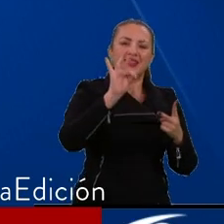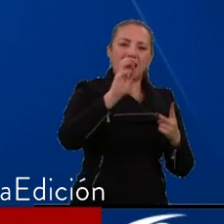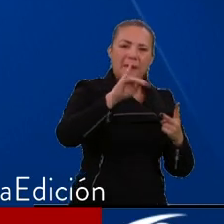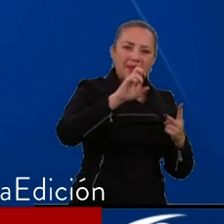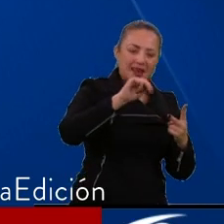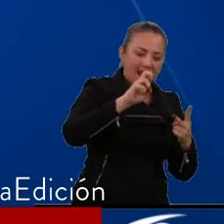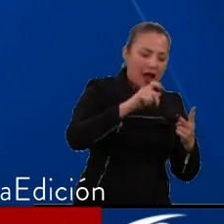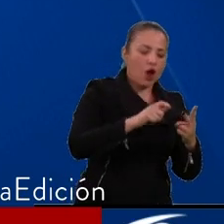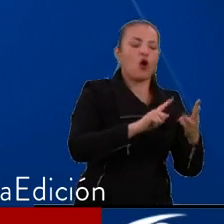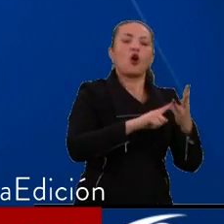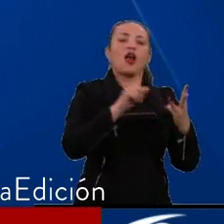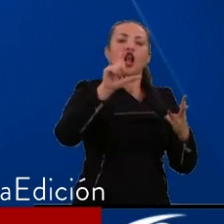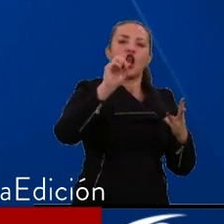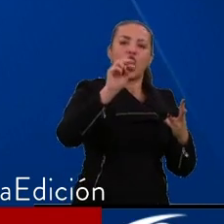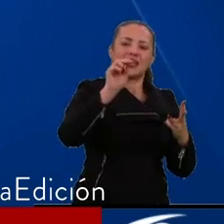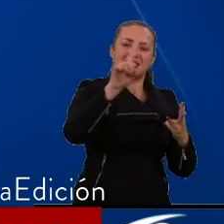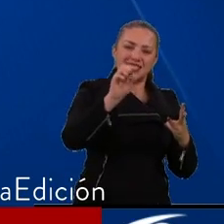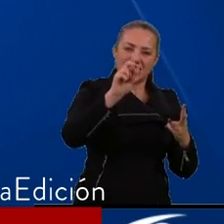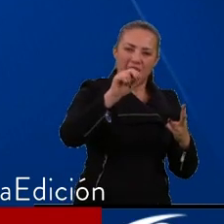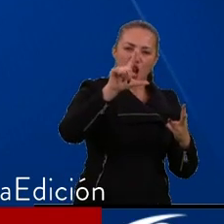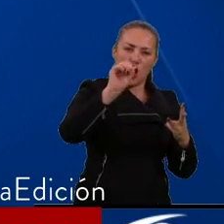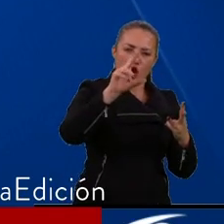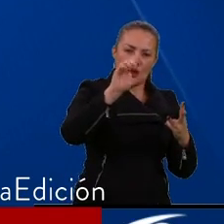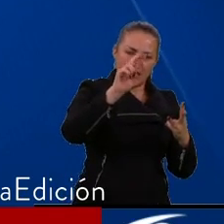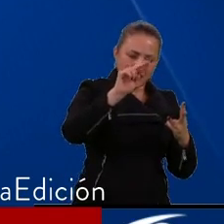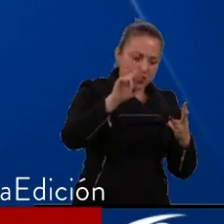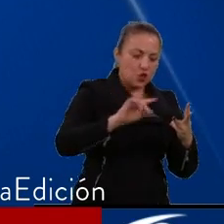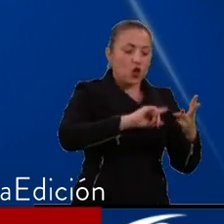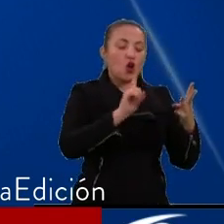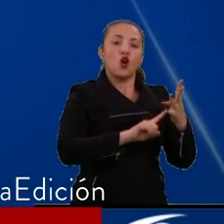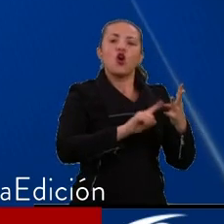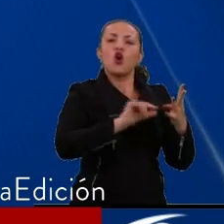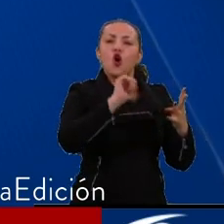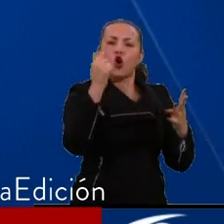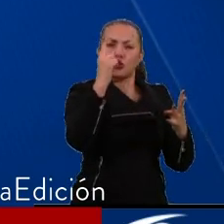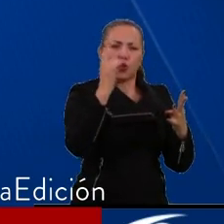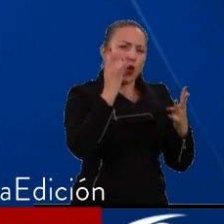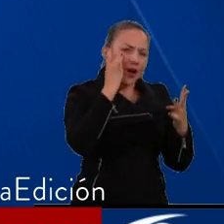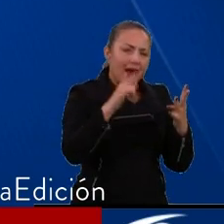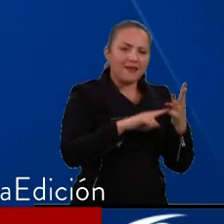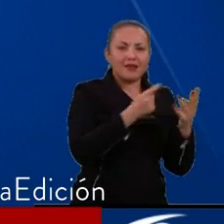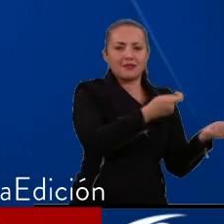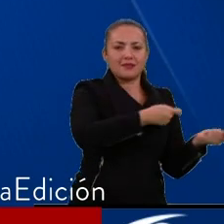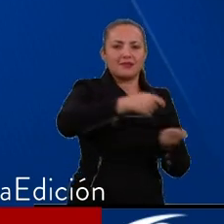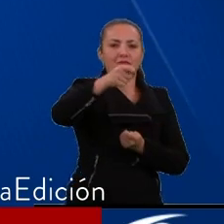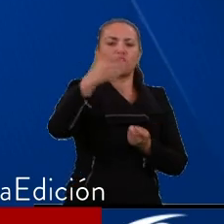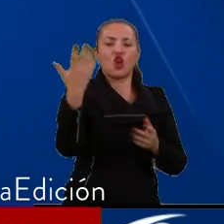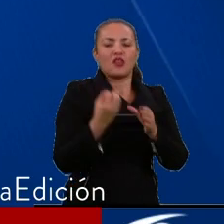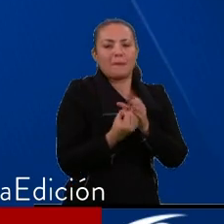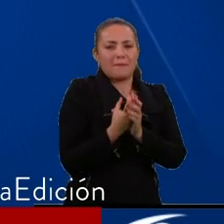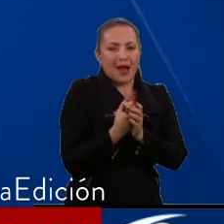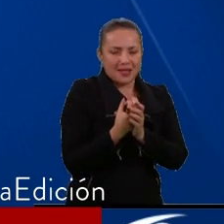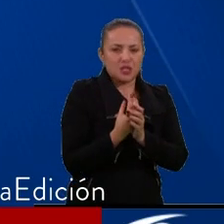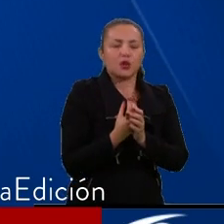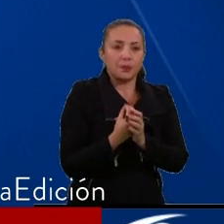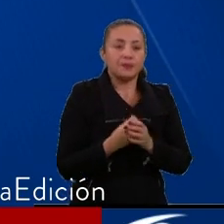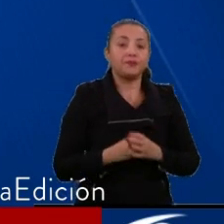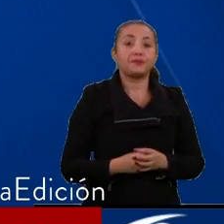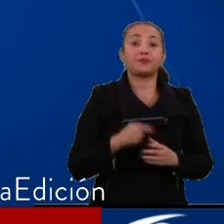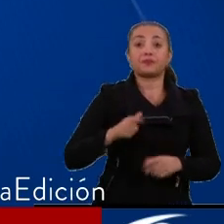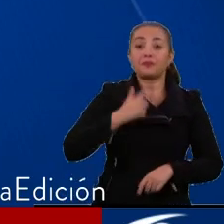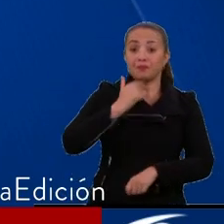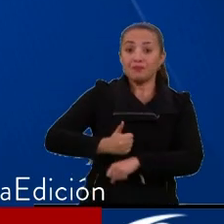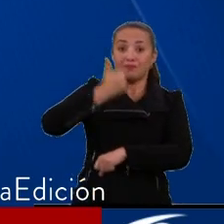San Lorenzo. Y uno de los pacientes que reviste mayor gravedad fue trasladado hasta la ciudad de Pasto. Según el rector de la